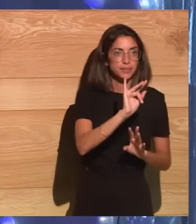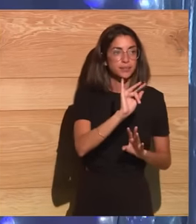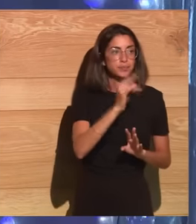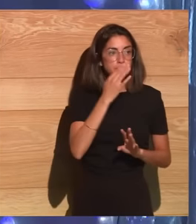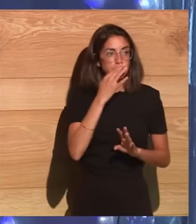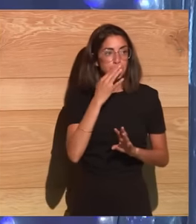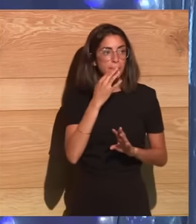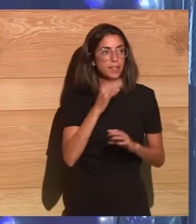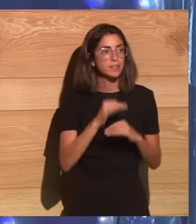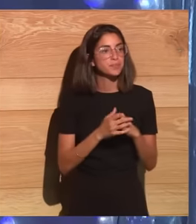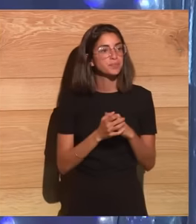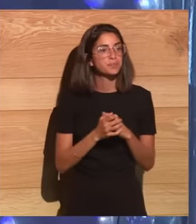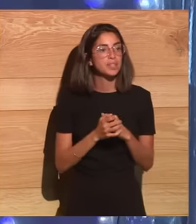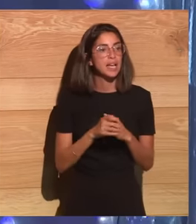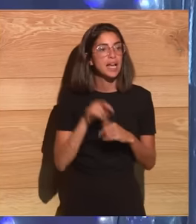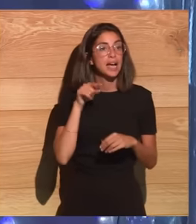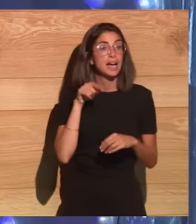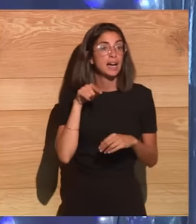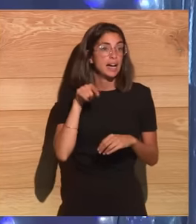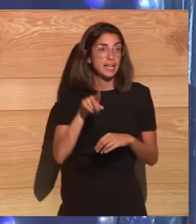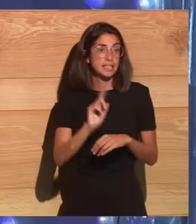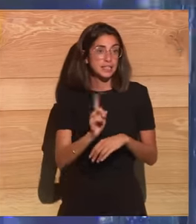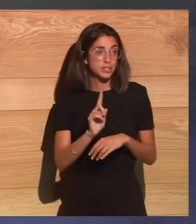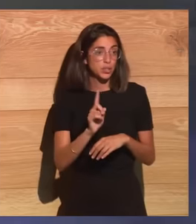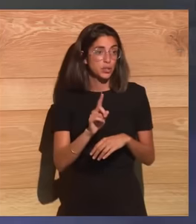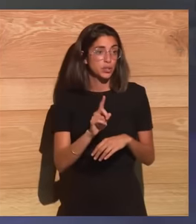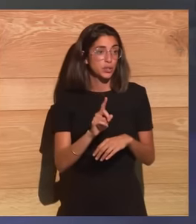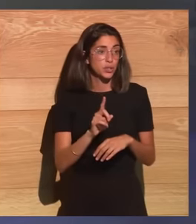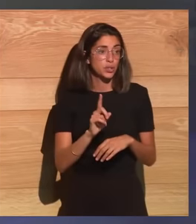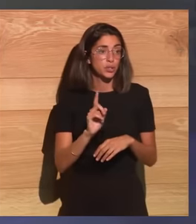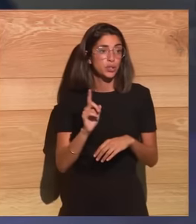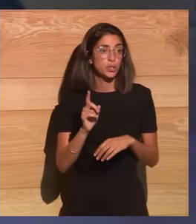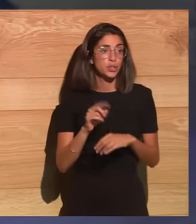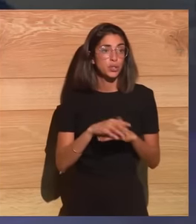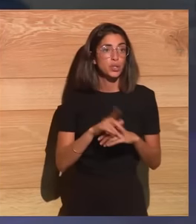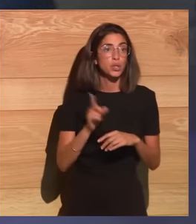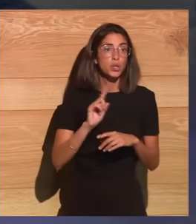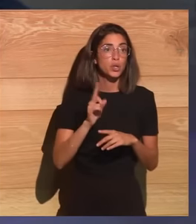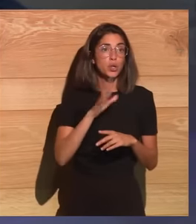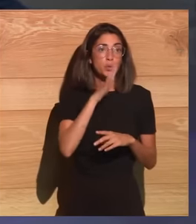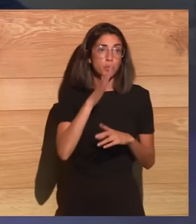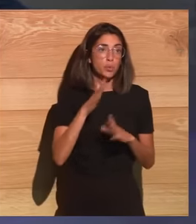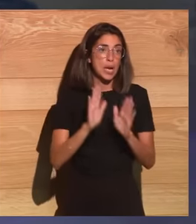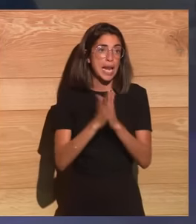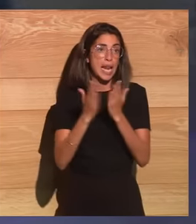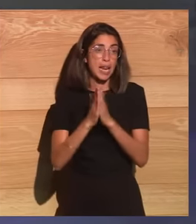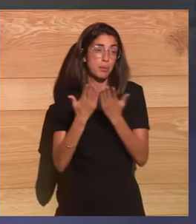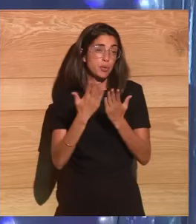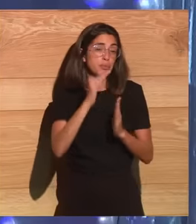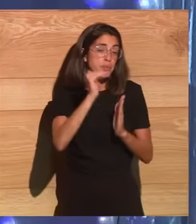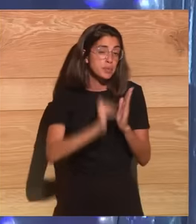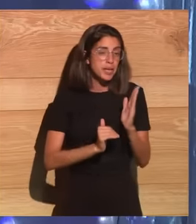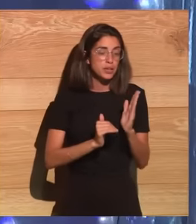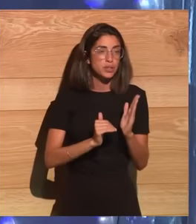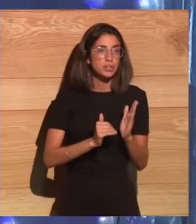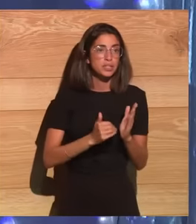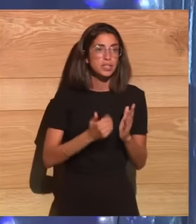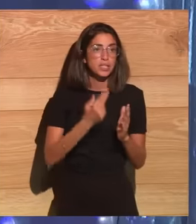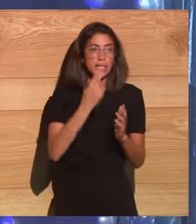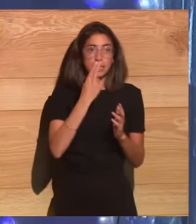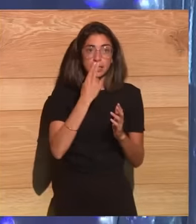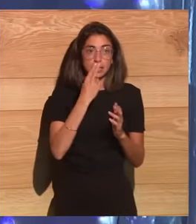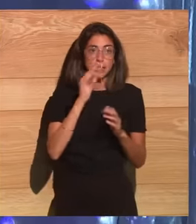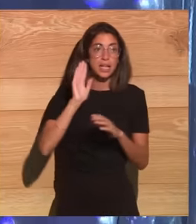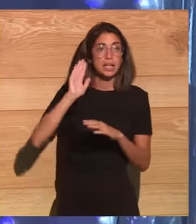diciendo. Por aquí no. Por aquí no. Que son 5.000 ejemplares menos. Devuelve mal el saludo nazi, devuelve